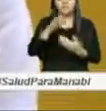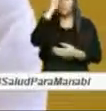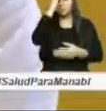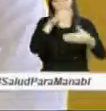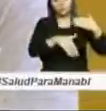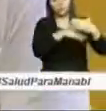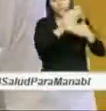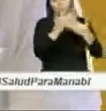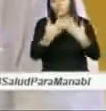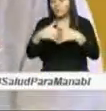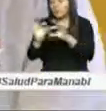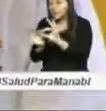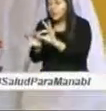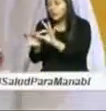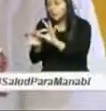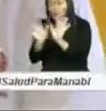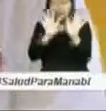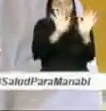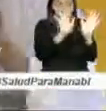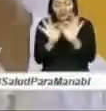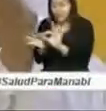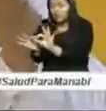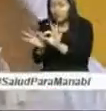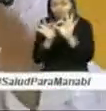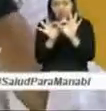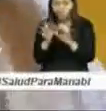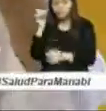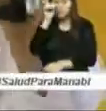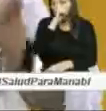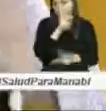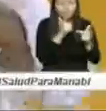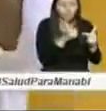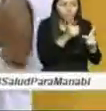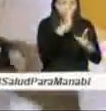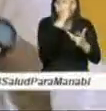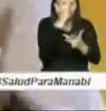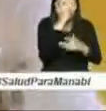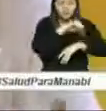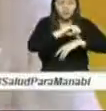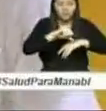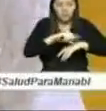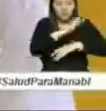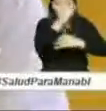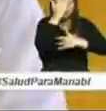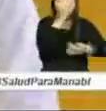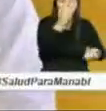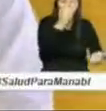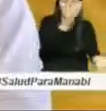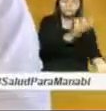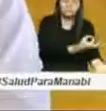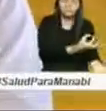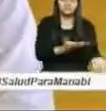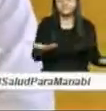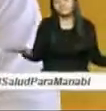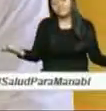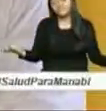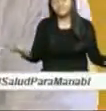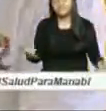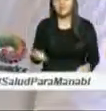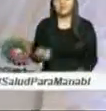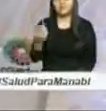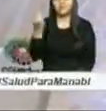que repotenciar hospitales funcionando, porque hay que tener mucho cuidado con los quirófanos, con los pacientes, etcétera. Este es el destino